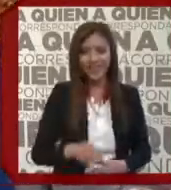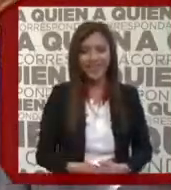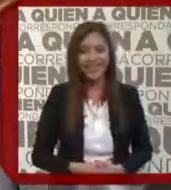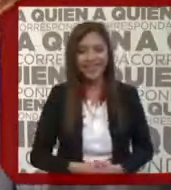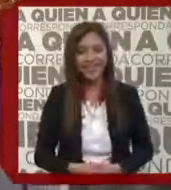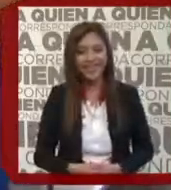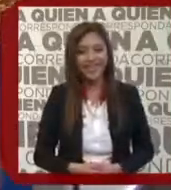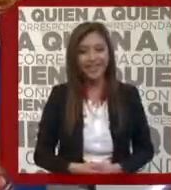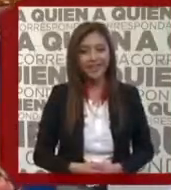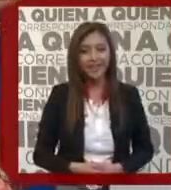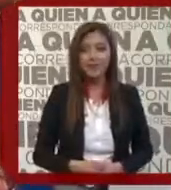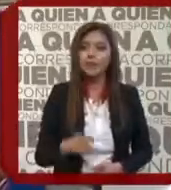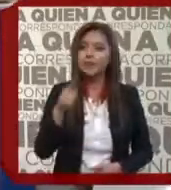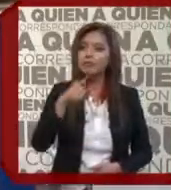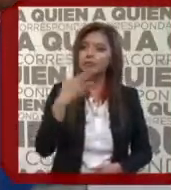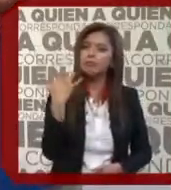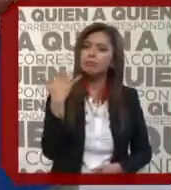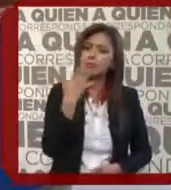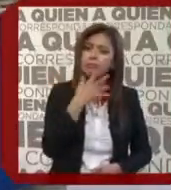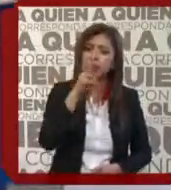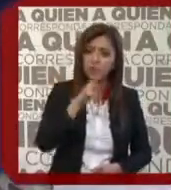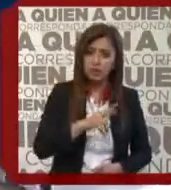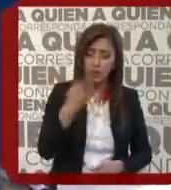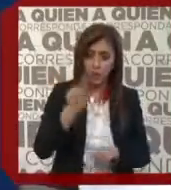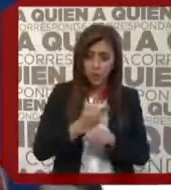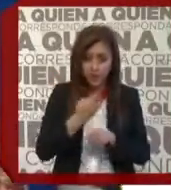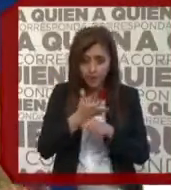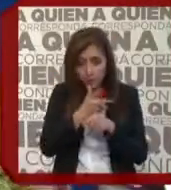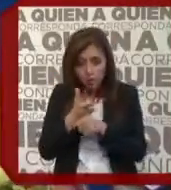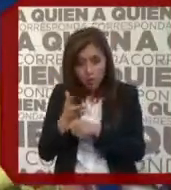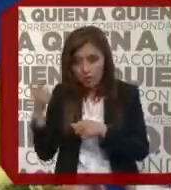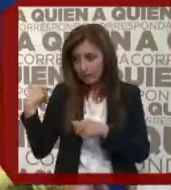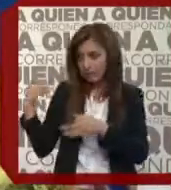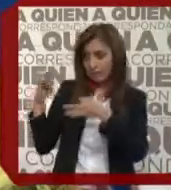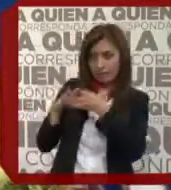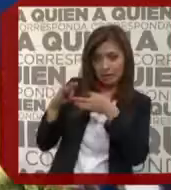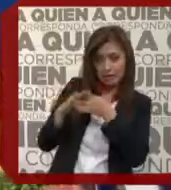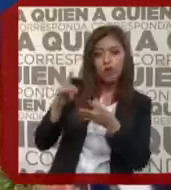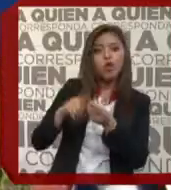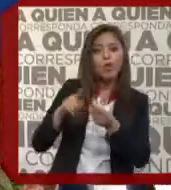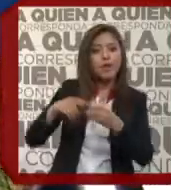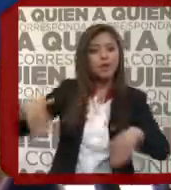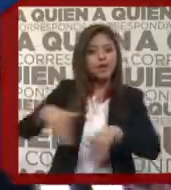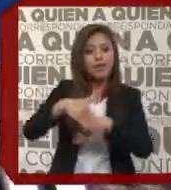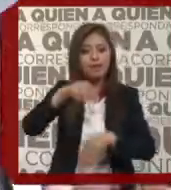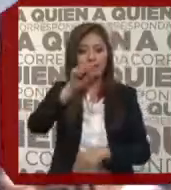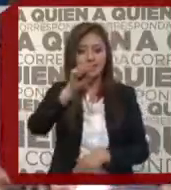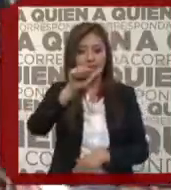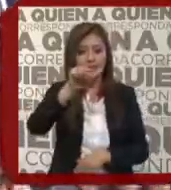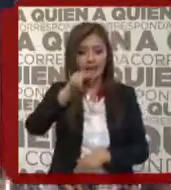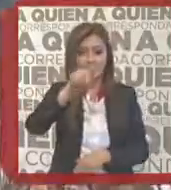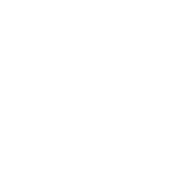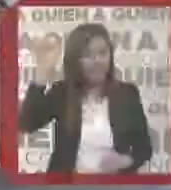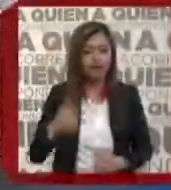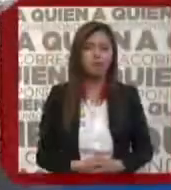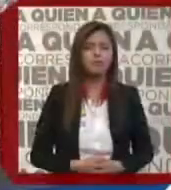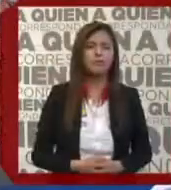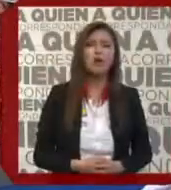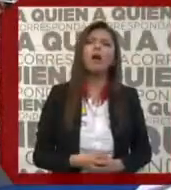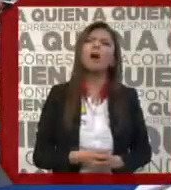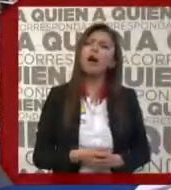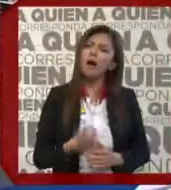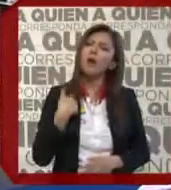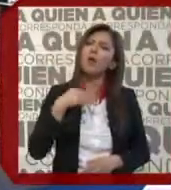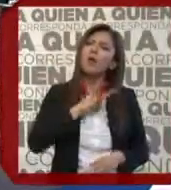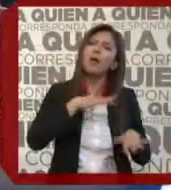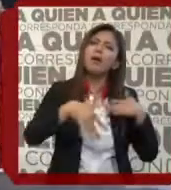Oye, Víctor, rico, ¿eh? ¿Están cerca de nosotros? Así es, estamos aquí en la avenida Santa Úrsula, a un costado del Estadio Azteca. Para la gente que nos está